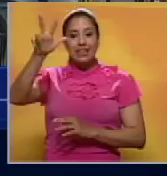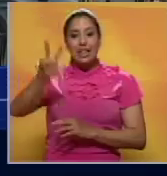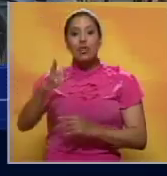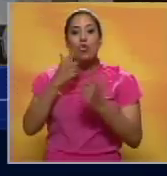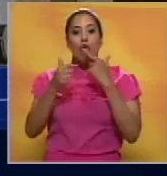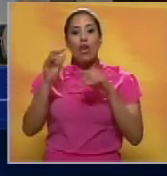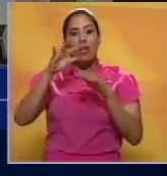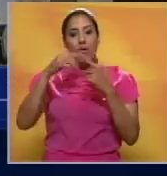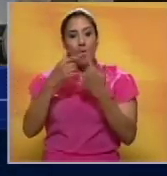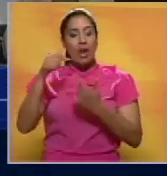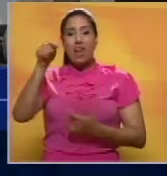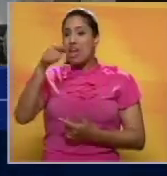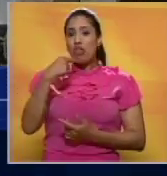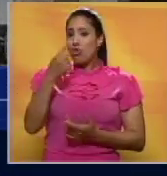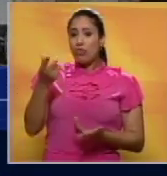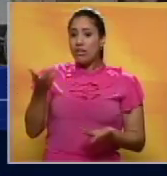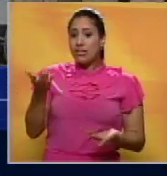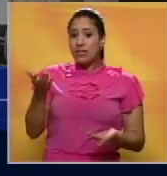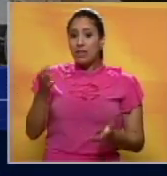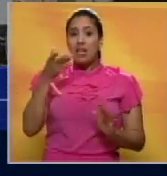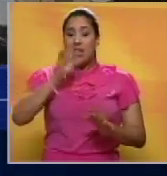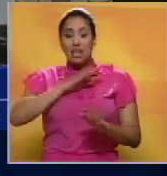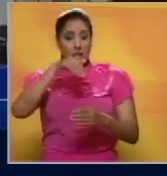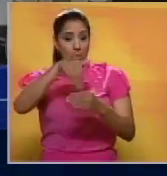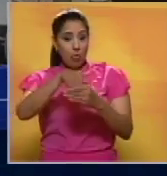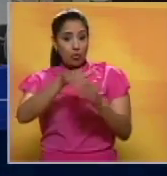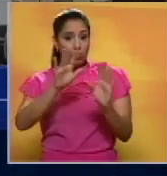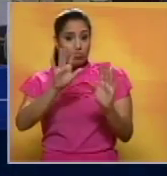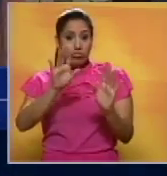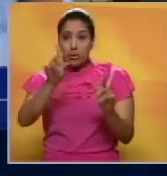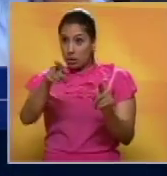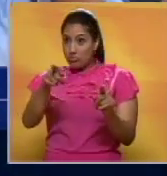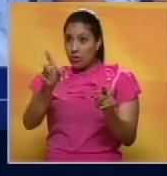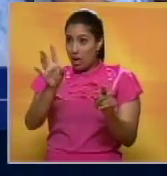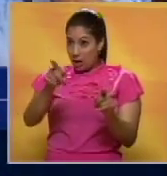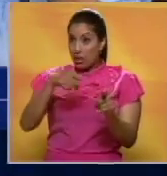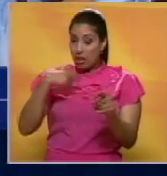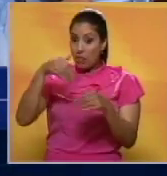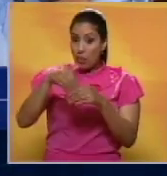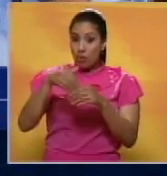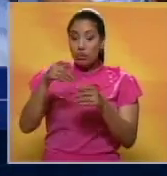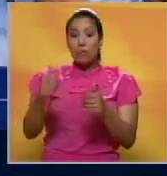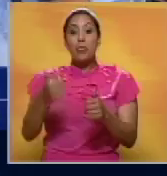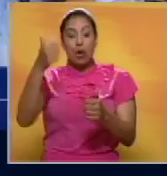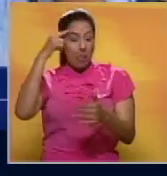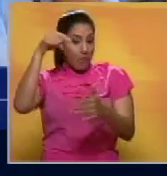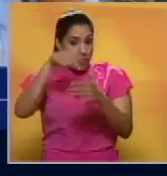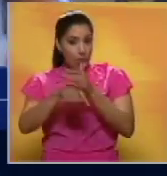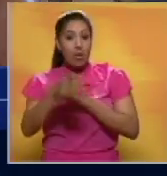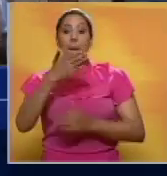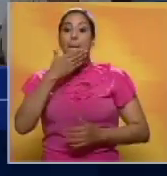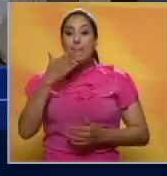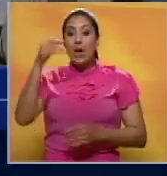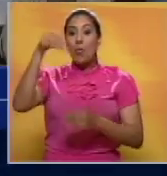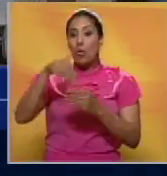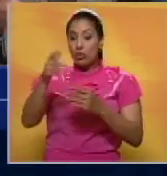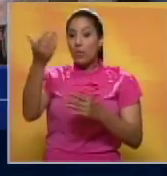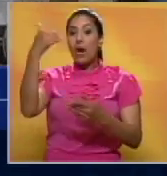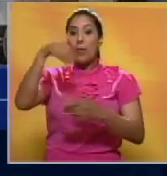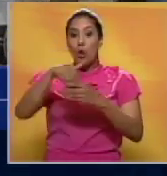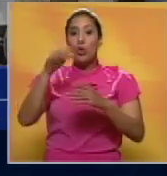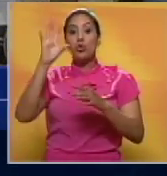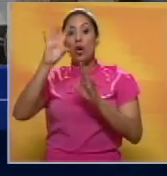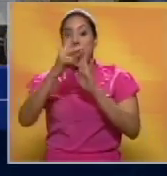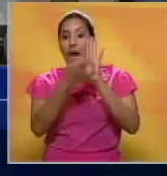Palacio Municipal. Ellos nos dicen que tienen voto. Bueno, no hay manera más profunda de elección que la elección